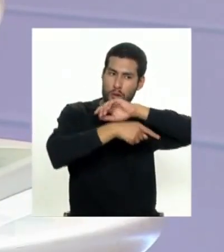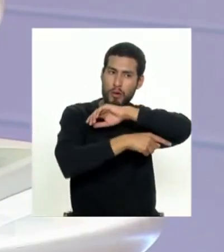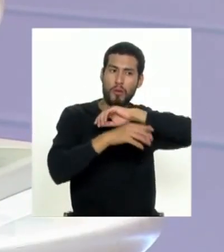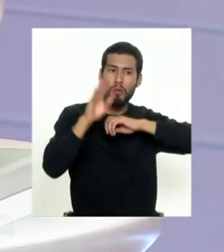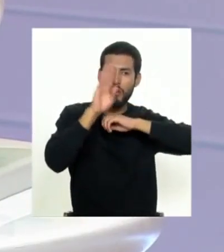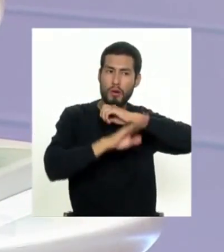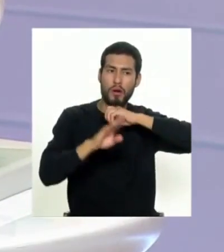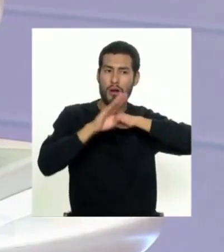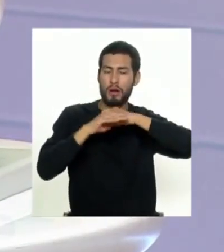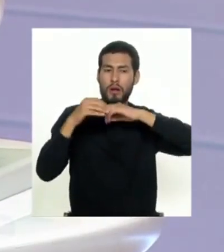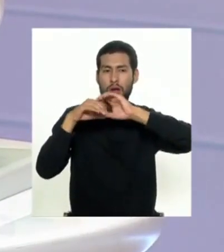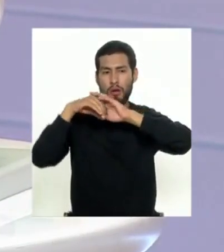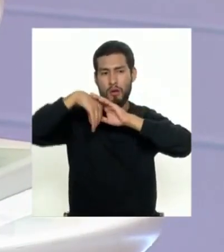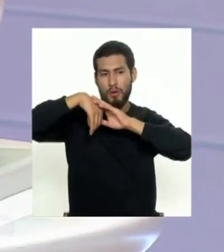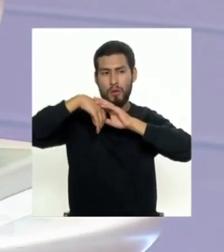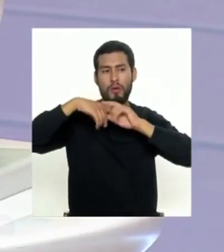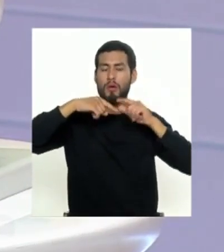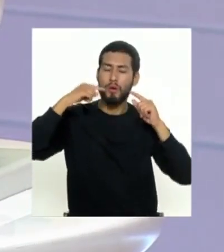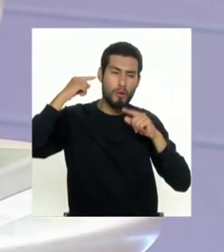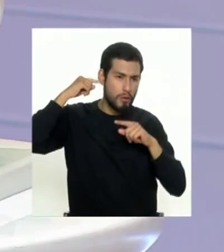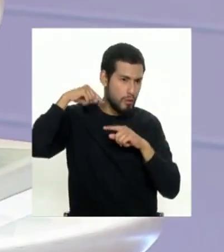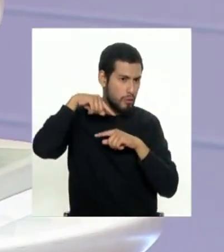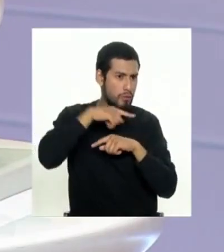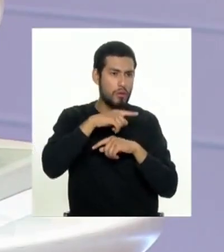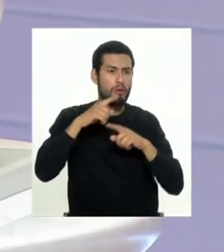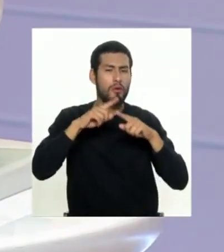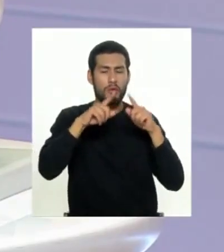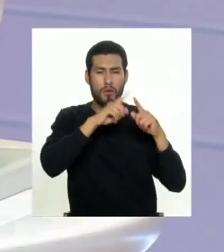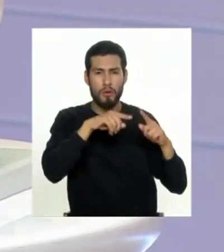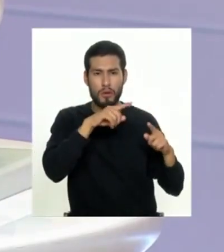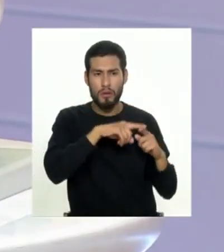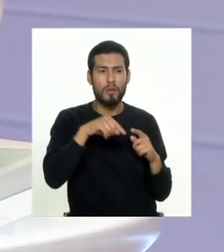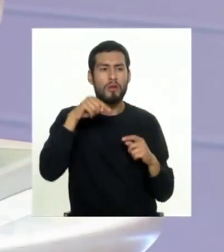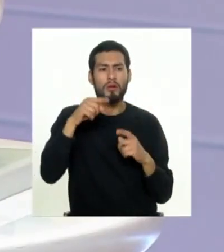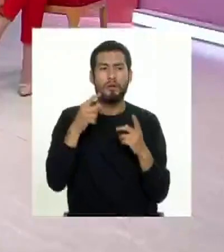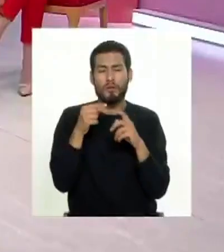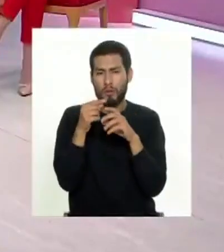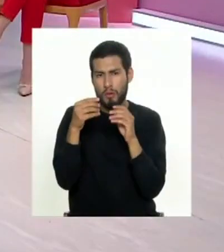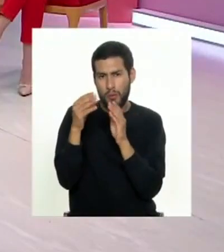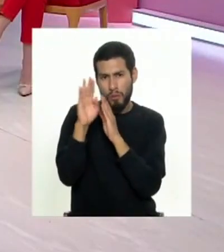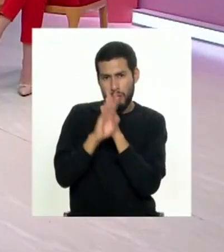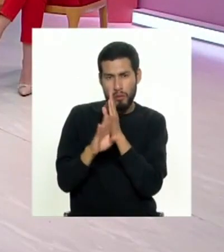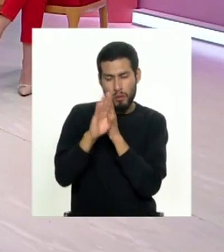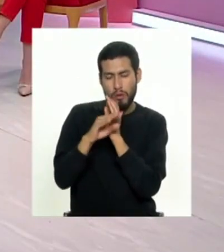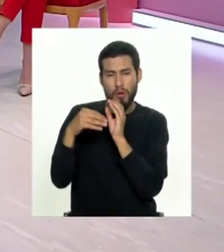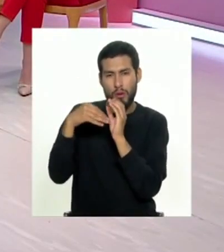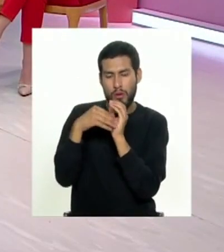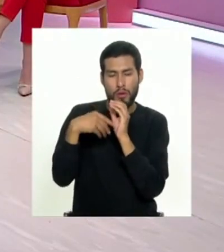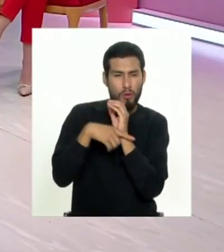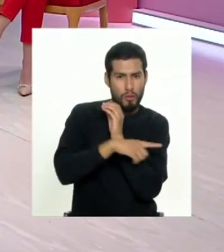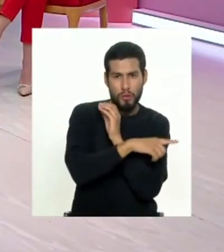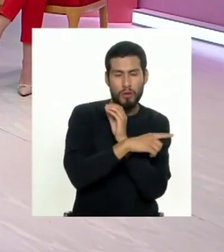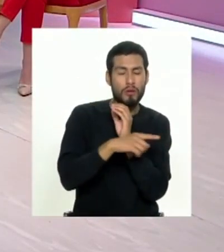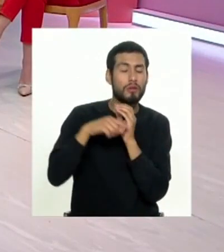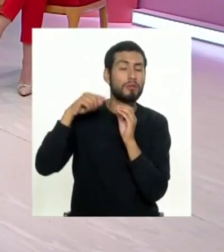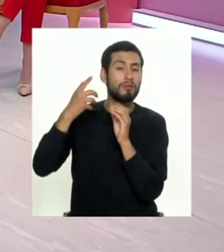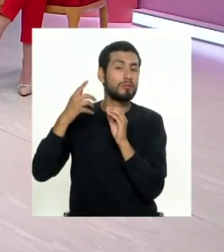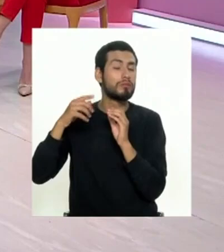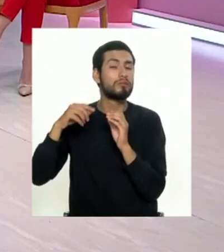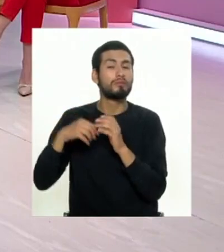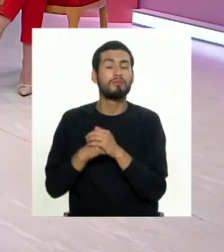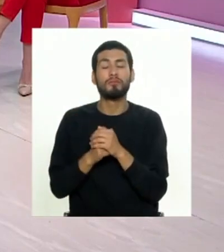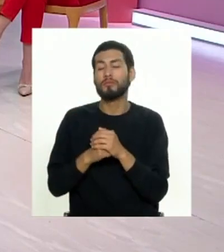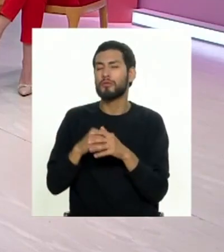miren, por la membrana, por el conducto, por tantos filtros que tiene que pasar para llegar aquí. Entonces,